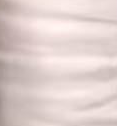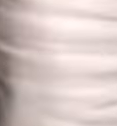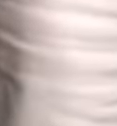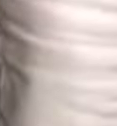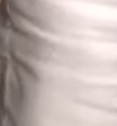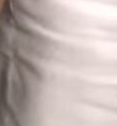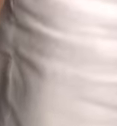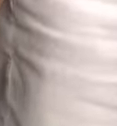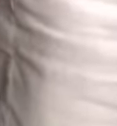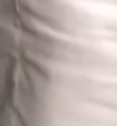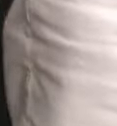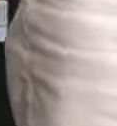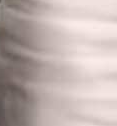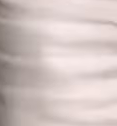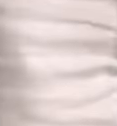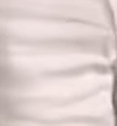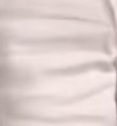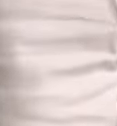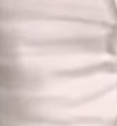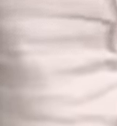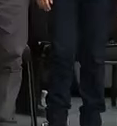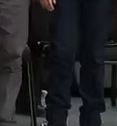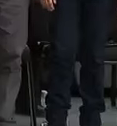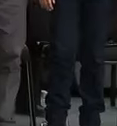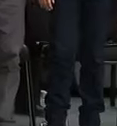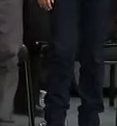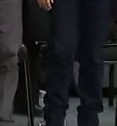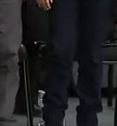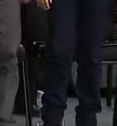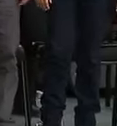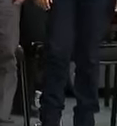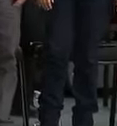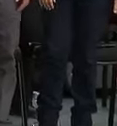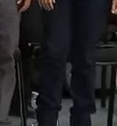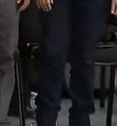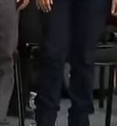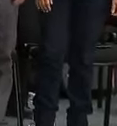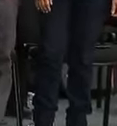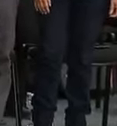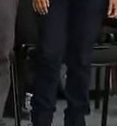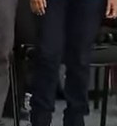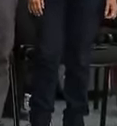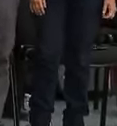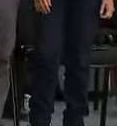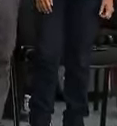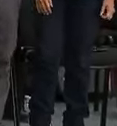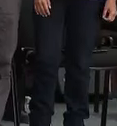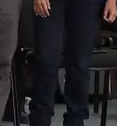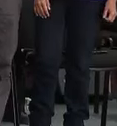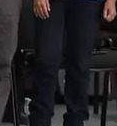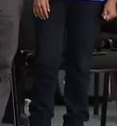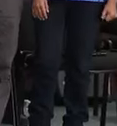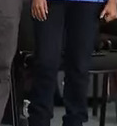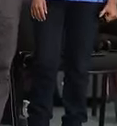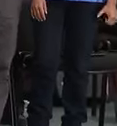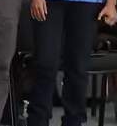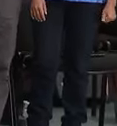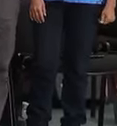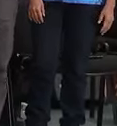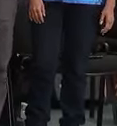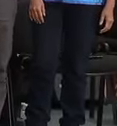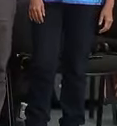Procedemos con la entrega de reconocimientos de los caminos de mano de obra a cargo del presidente de los Estados Unidos